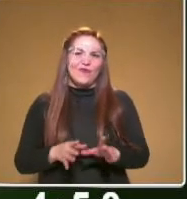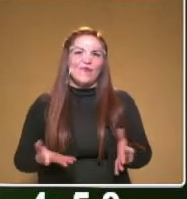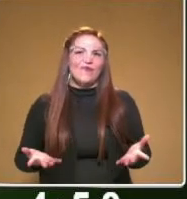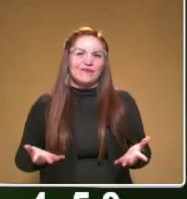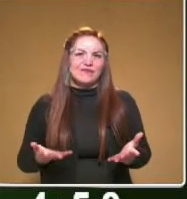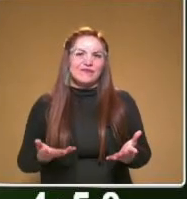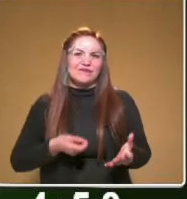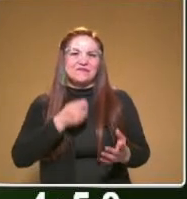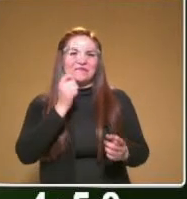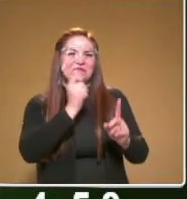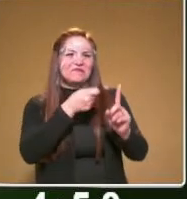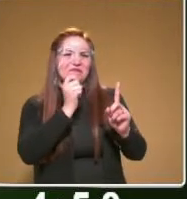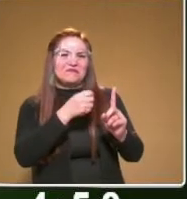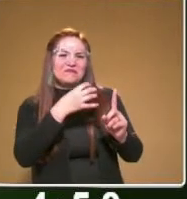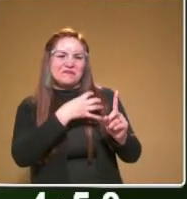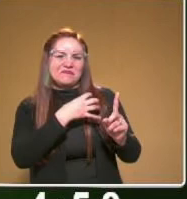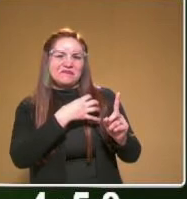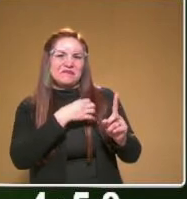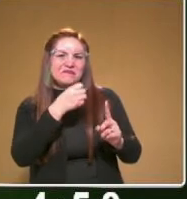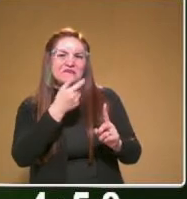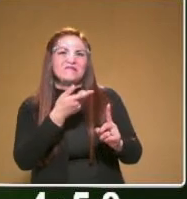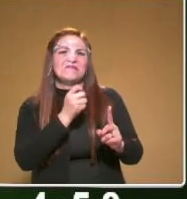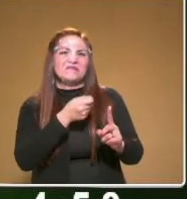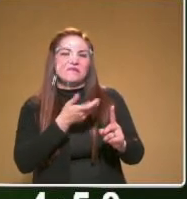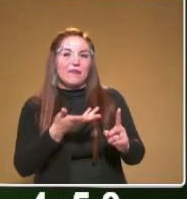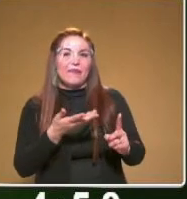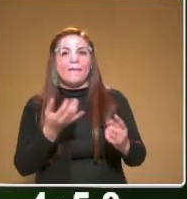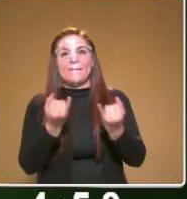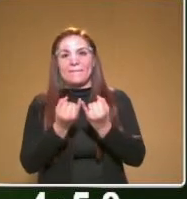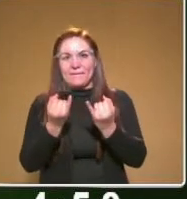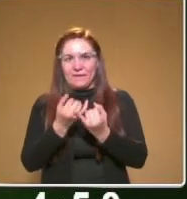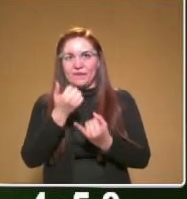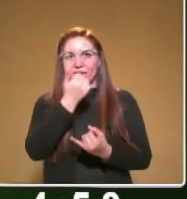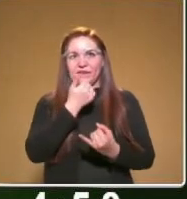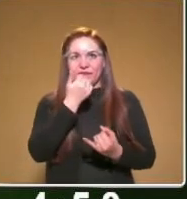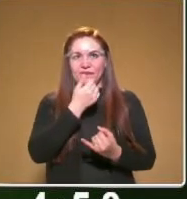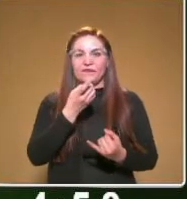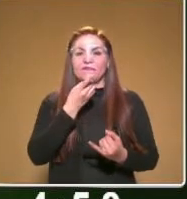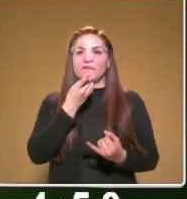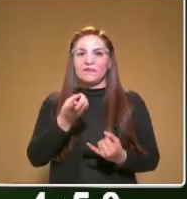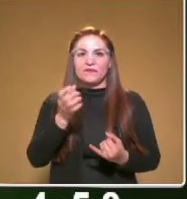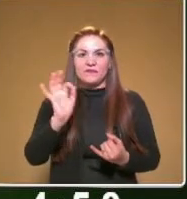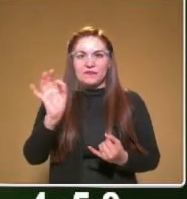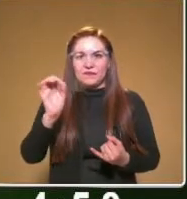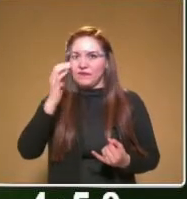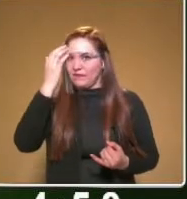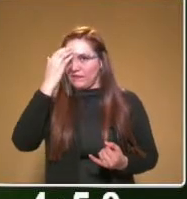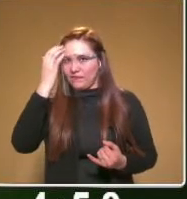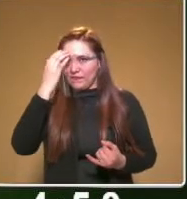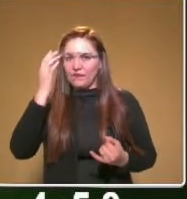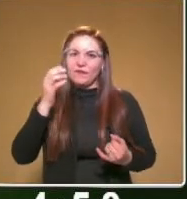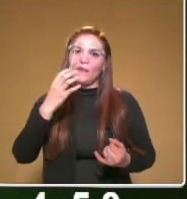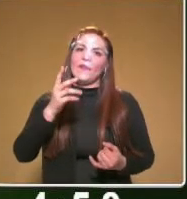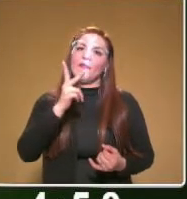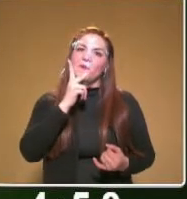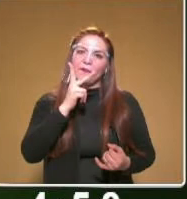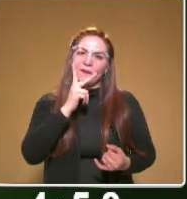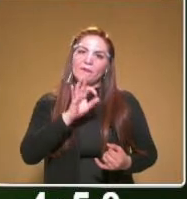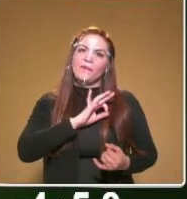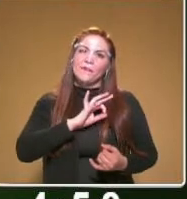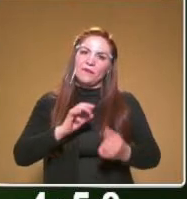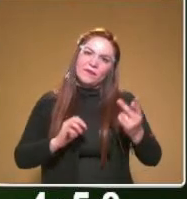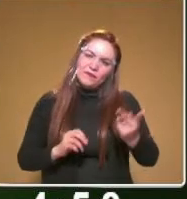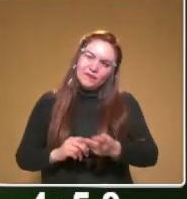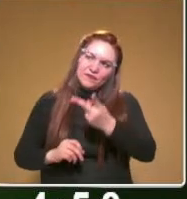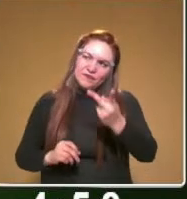poco. Pues, por ejemplo, maestra, en este caso de la película, si alguno de los alumnos o alumnas no la conoce, puede incluso preguntarle ahí a sus papás o a sus abuelos, uh-huh. a sus